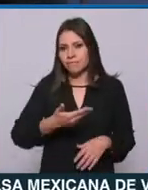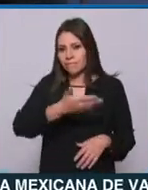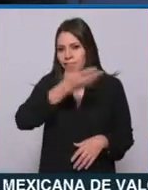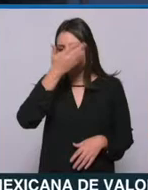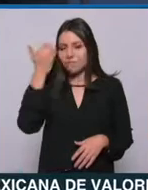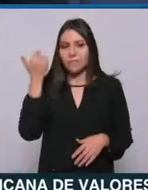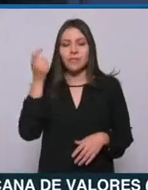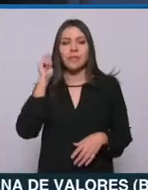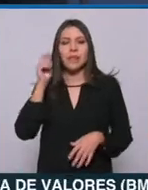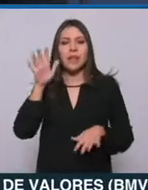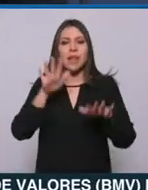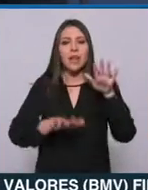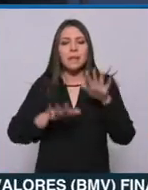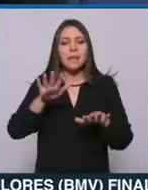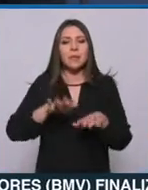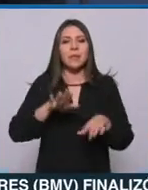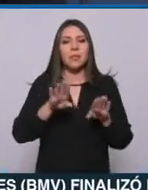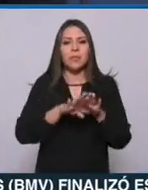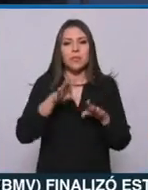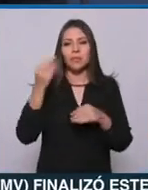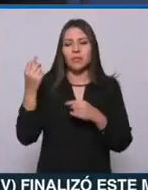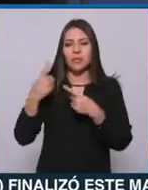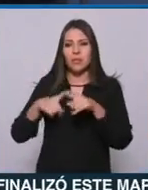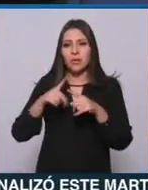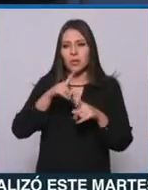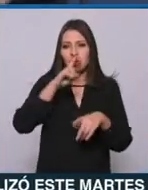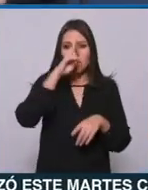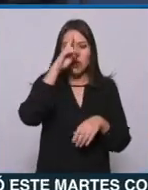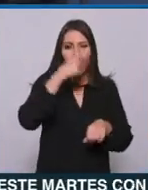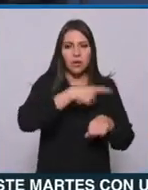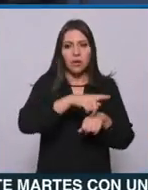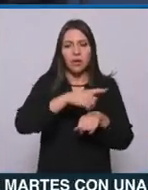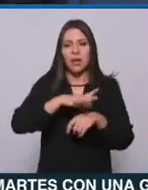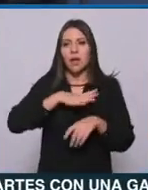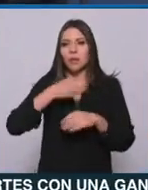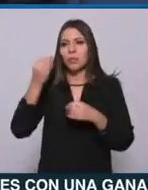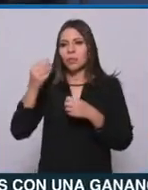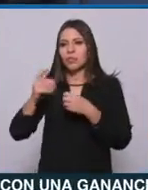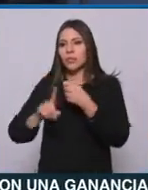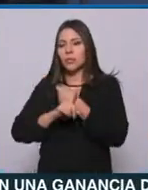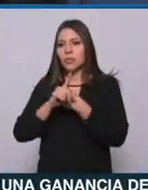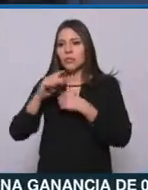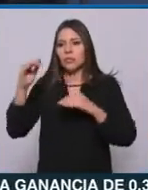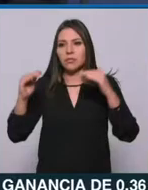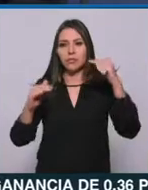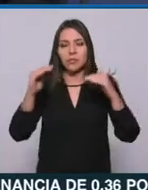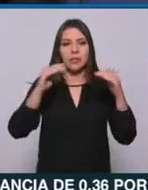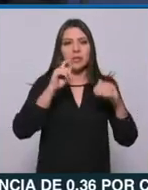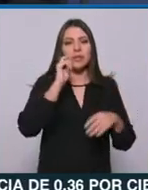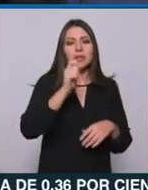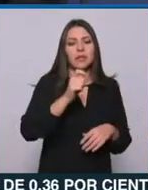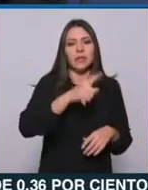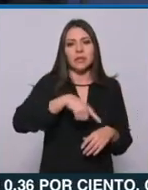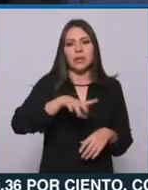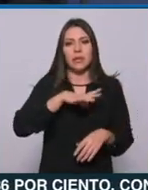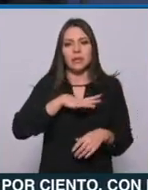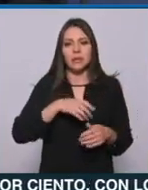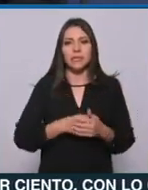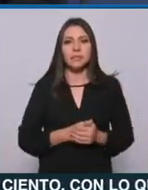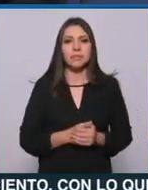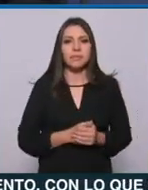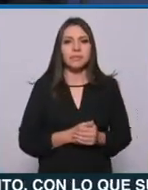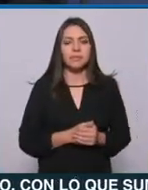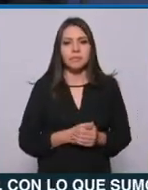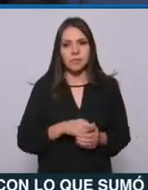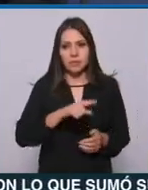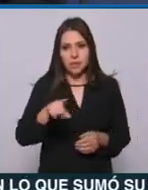invita a pensar y a mirar estratégicamente el contexto, porque hay muchas implicaciones ahí que... ¿Dirías que es reconocer que en efecto